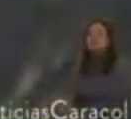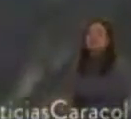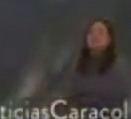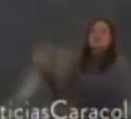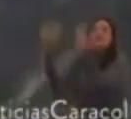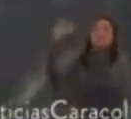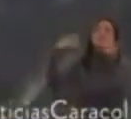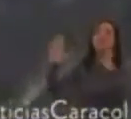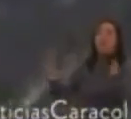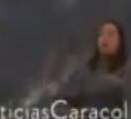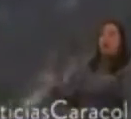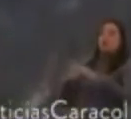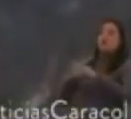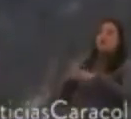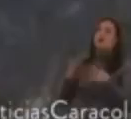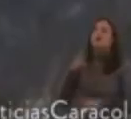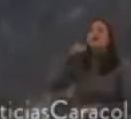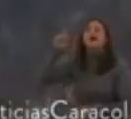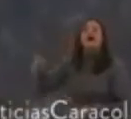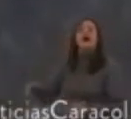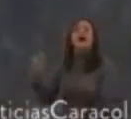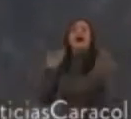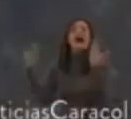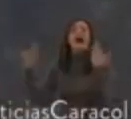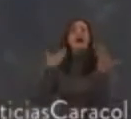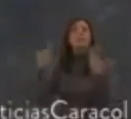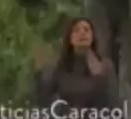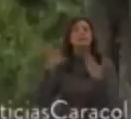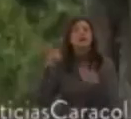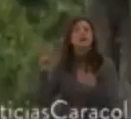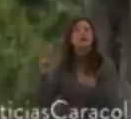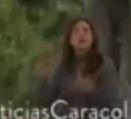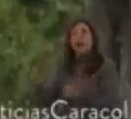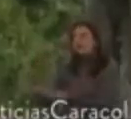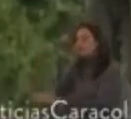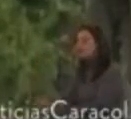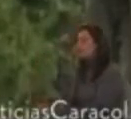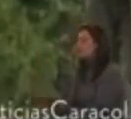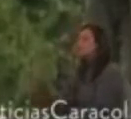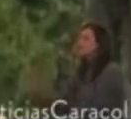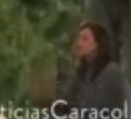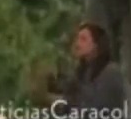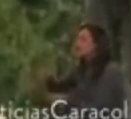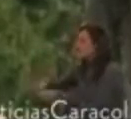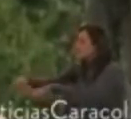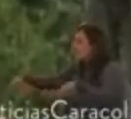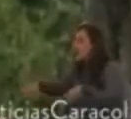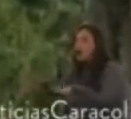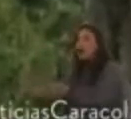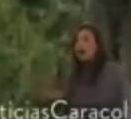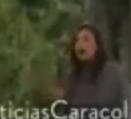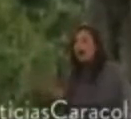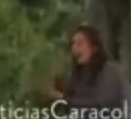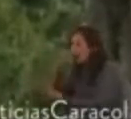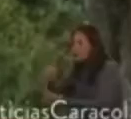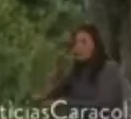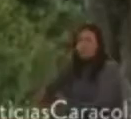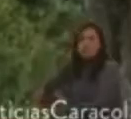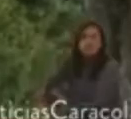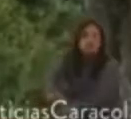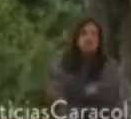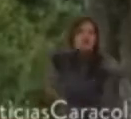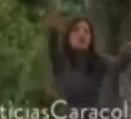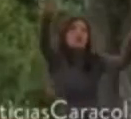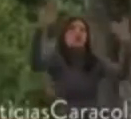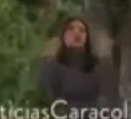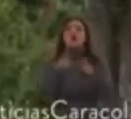está controlado. Un campesino, presuntamente una quema controlada, se le salió el fuego de las manos. Y diga, el fuego se